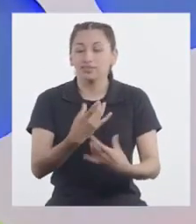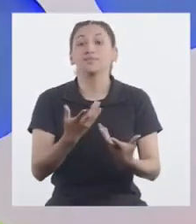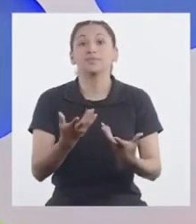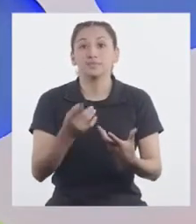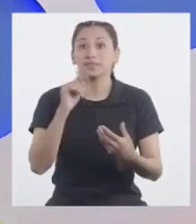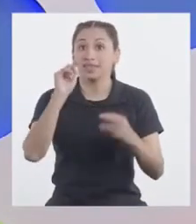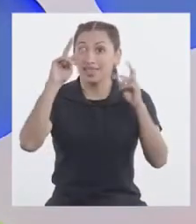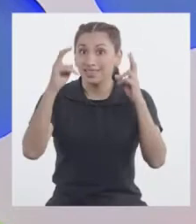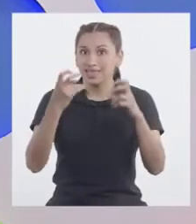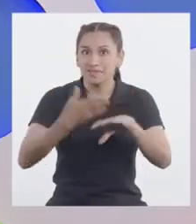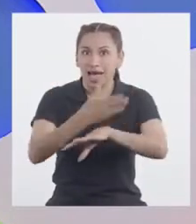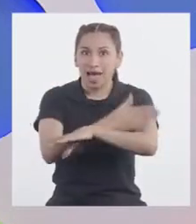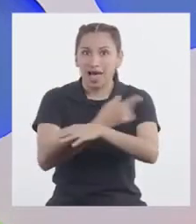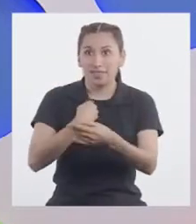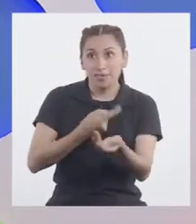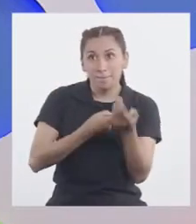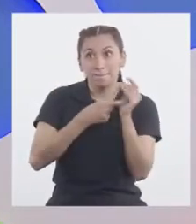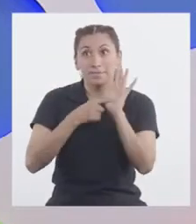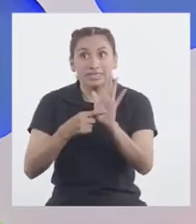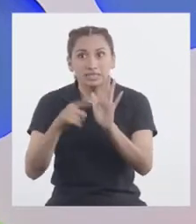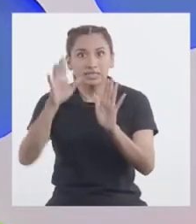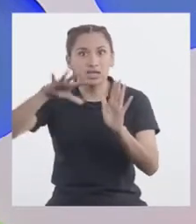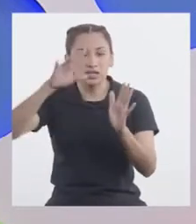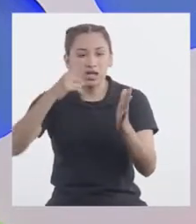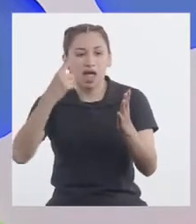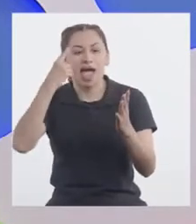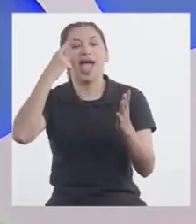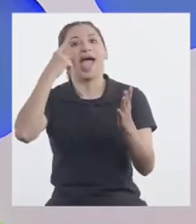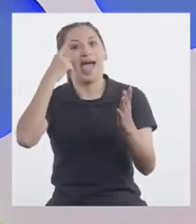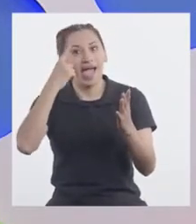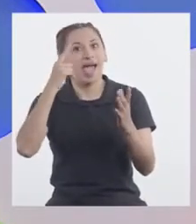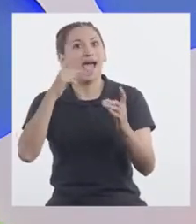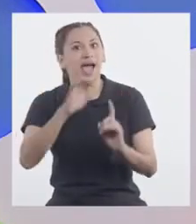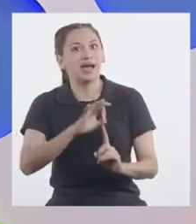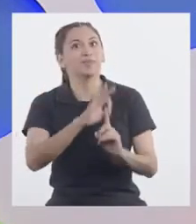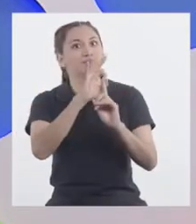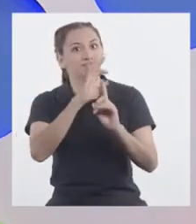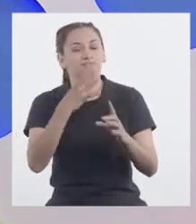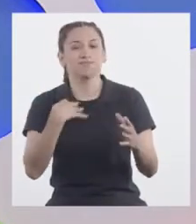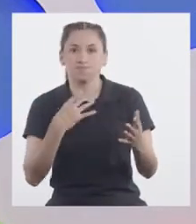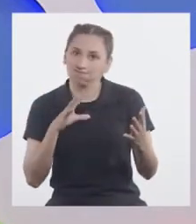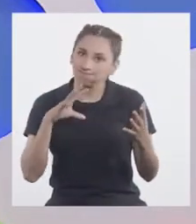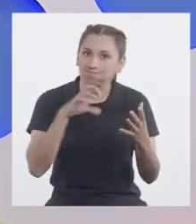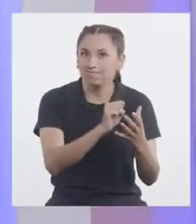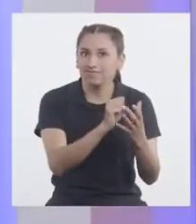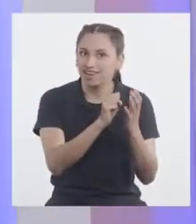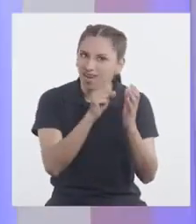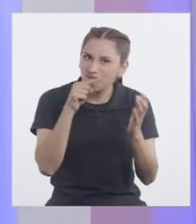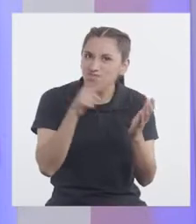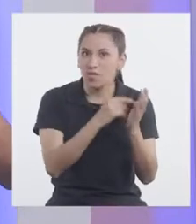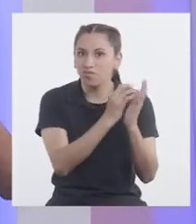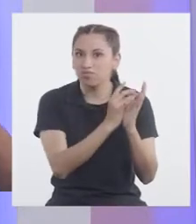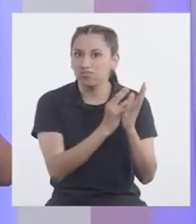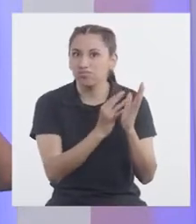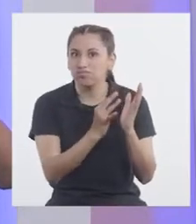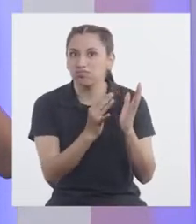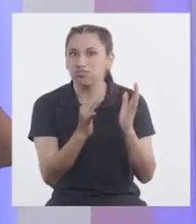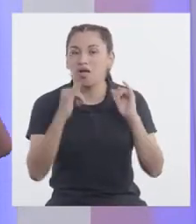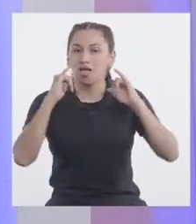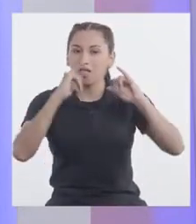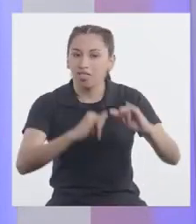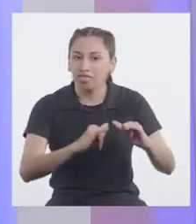Sí, mencionar el tema al inicio le da al oyente mayor seguridad sobre lo que debe esperar a lo largo del podcast. Claro, y